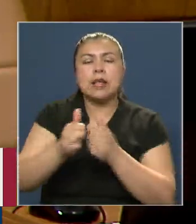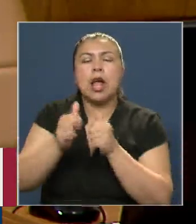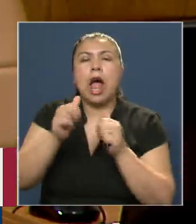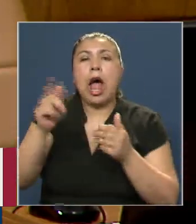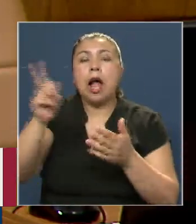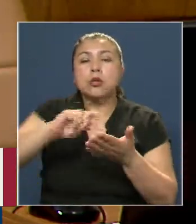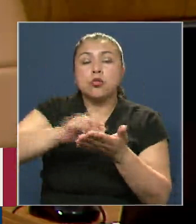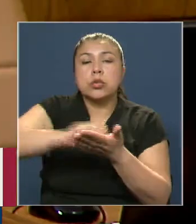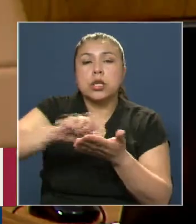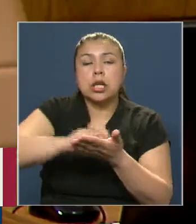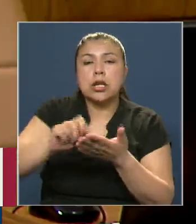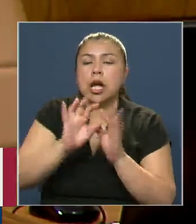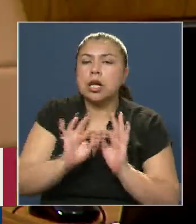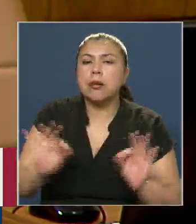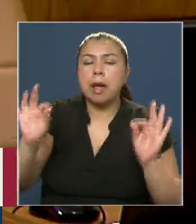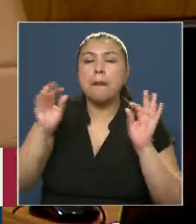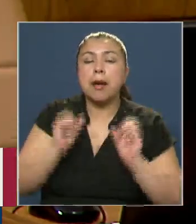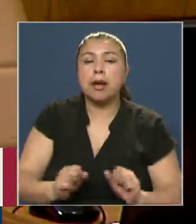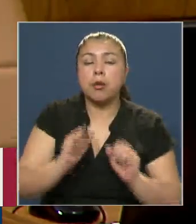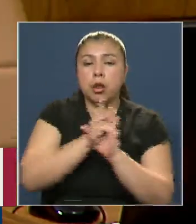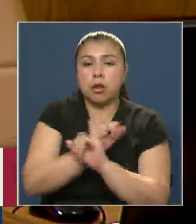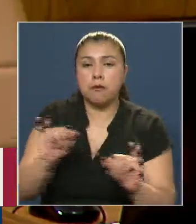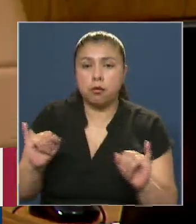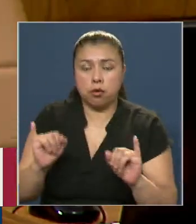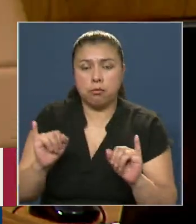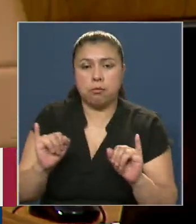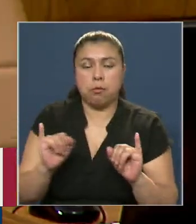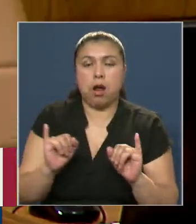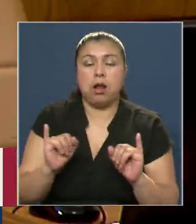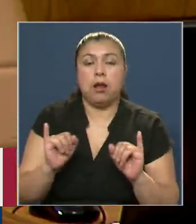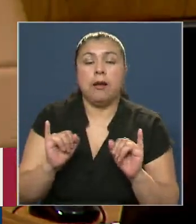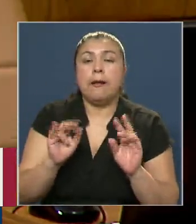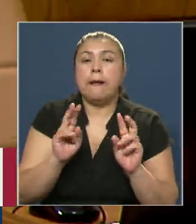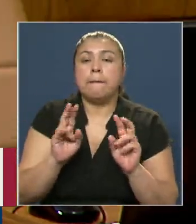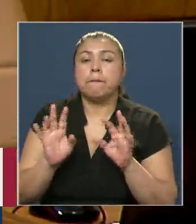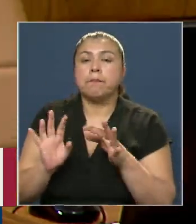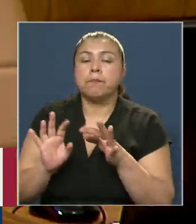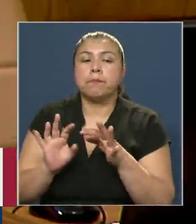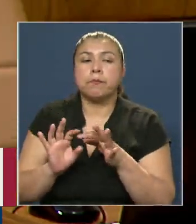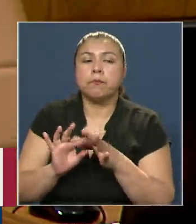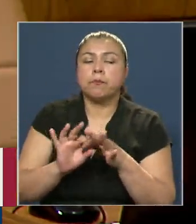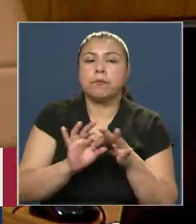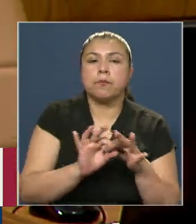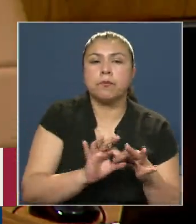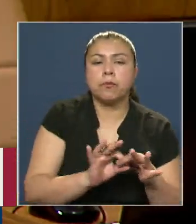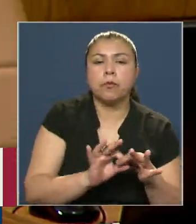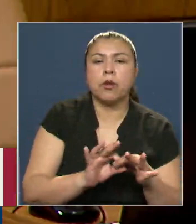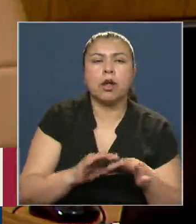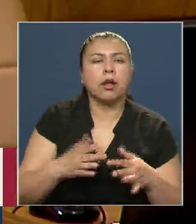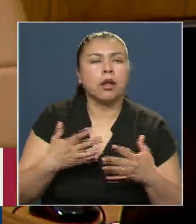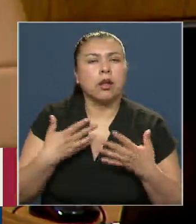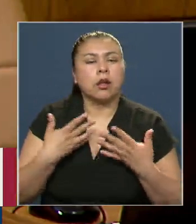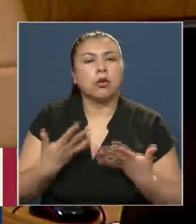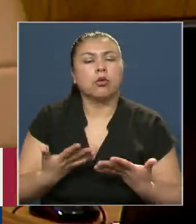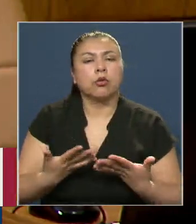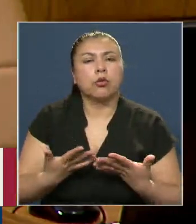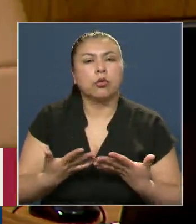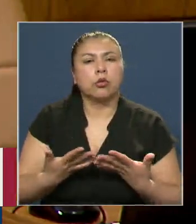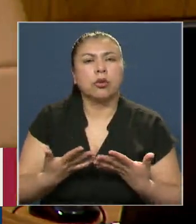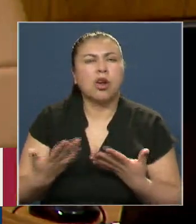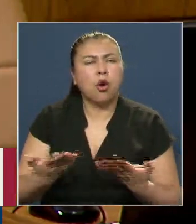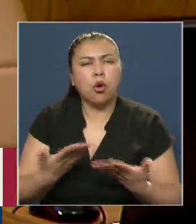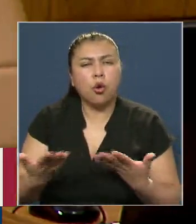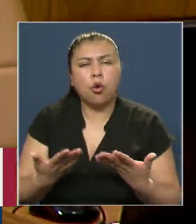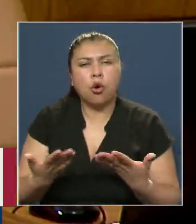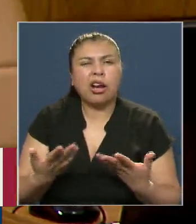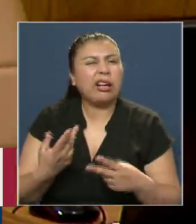particular, para que pueda informar con respecto a las condiciones que está viviendo el hospital de